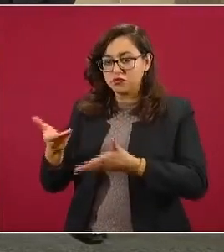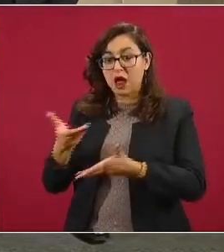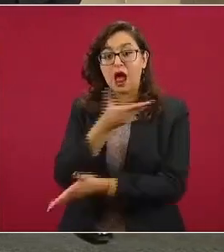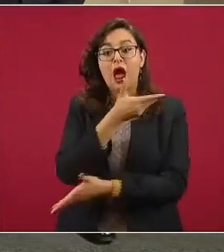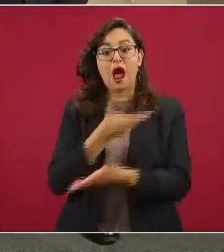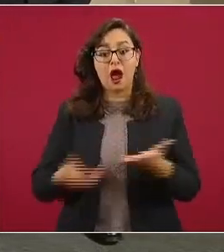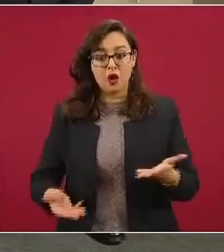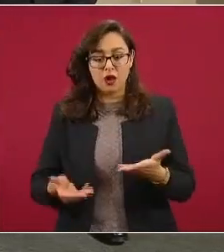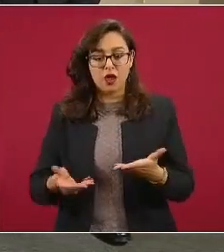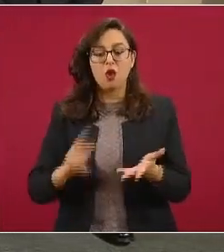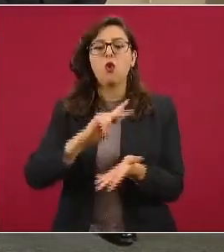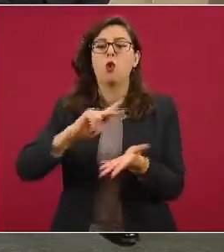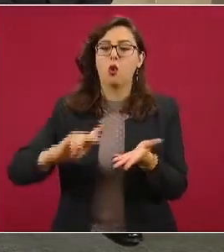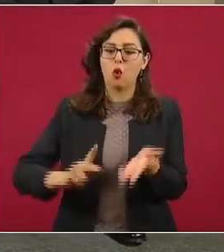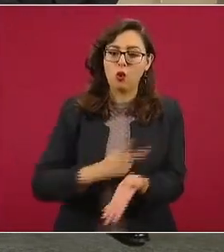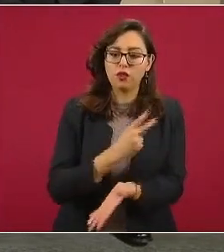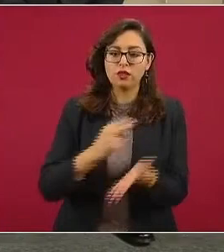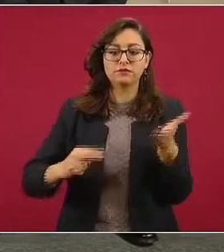para